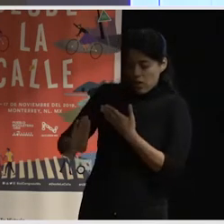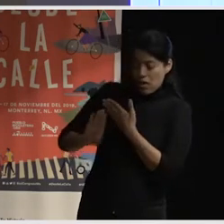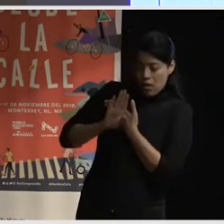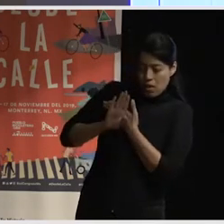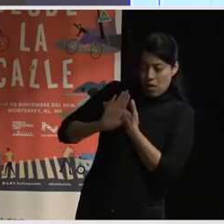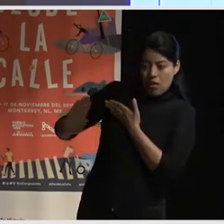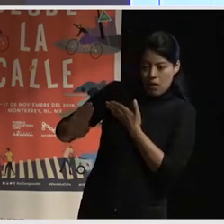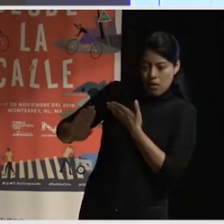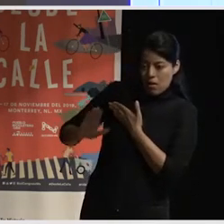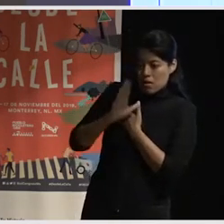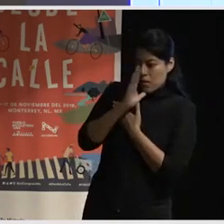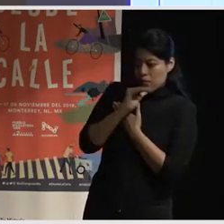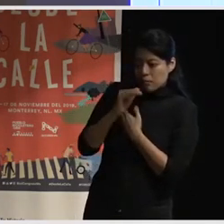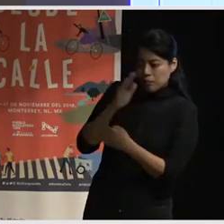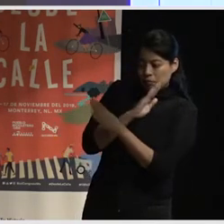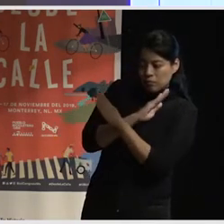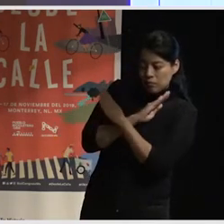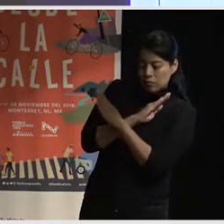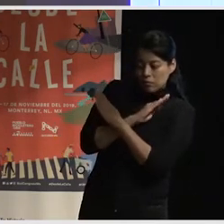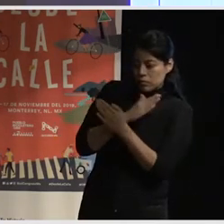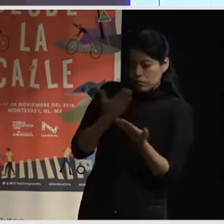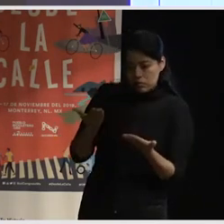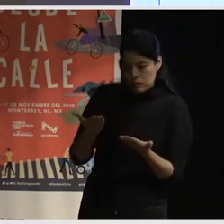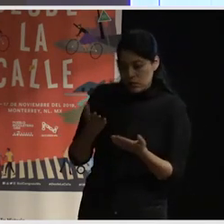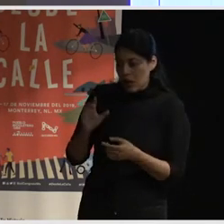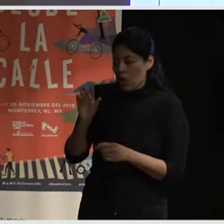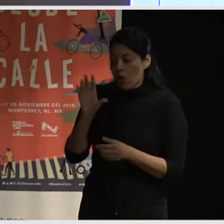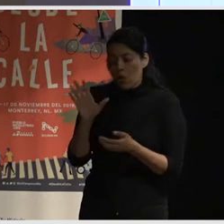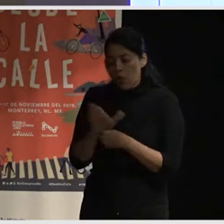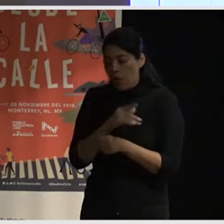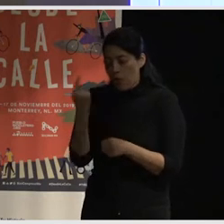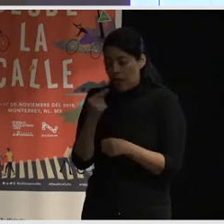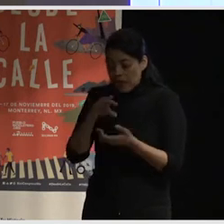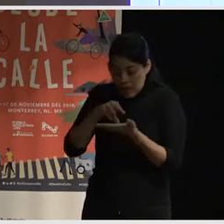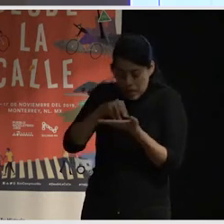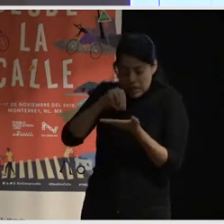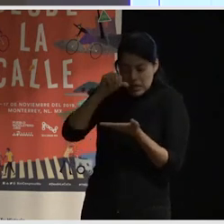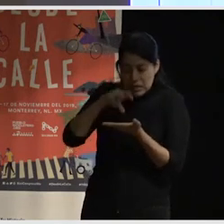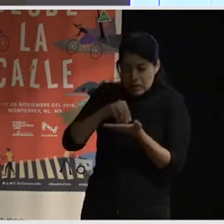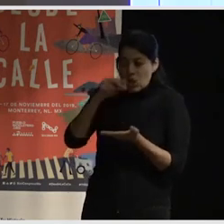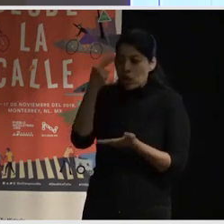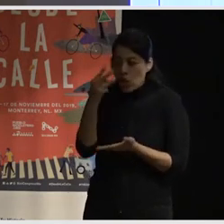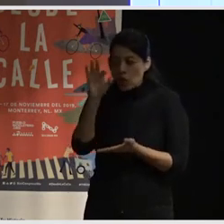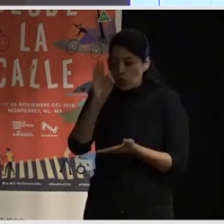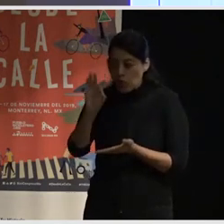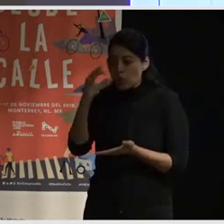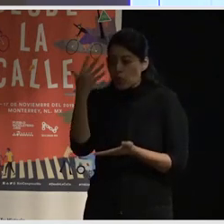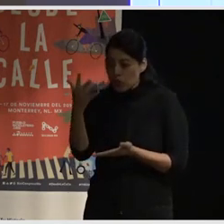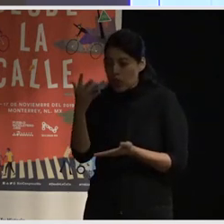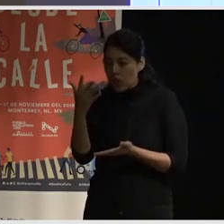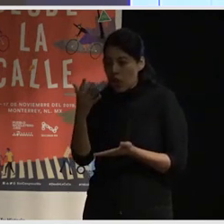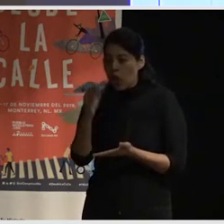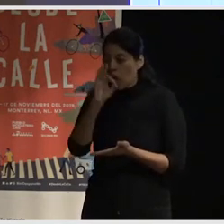de poderse defender de este tipo de contaminantes y son vectores de contaminantes que